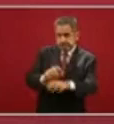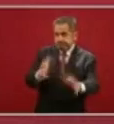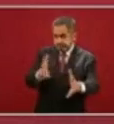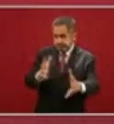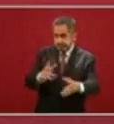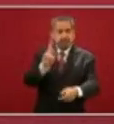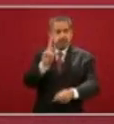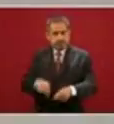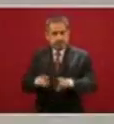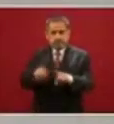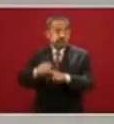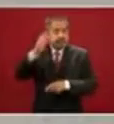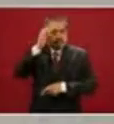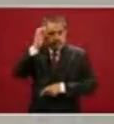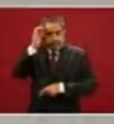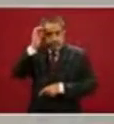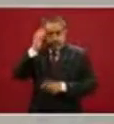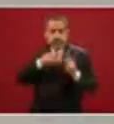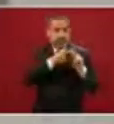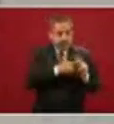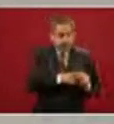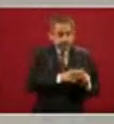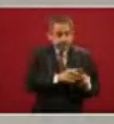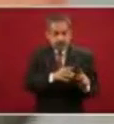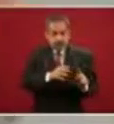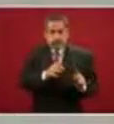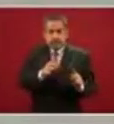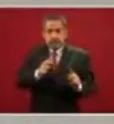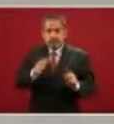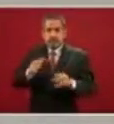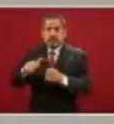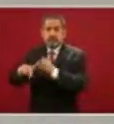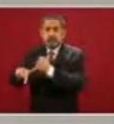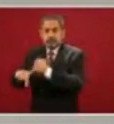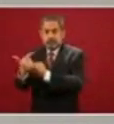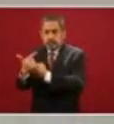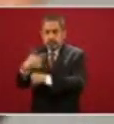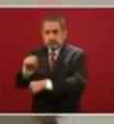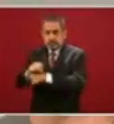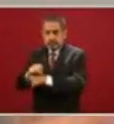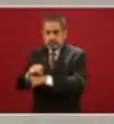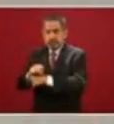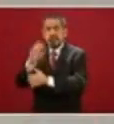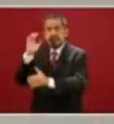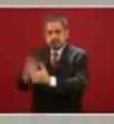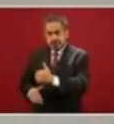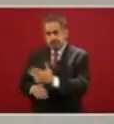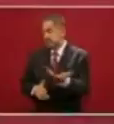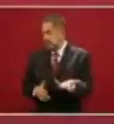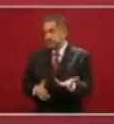en China. Llegó a un punto máximo más o menos a la mitad de esas semanas y luego empezó a descender.